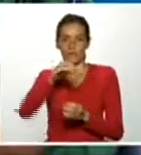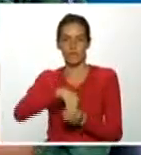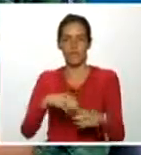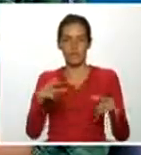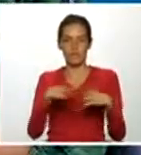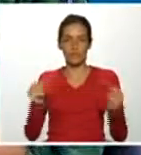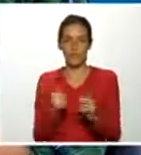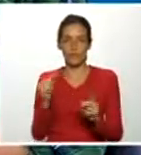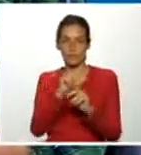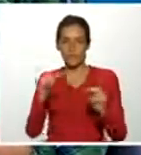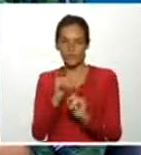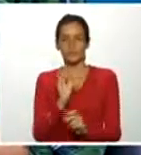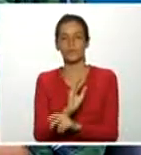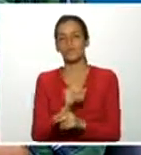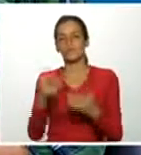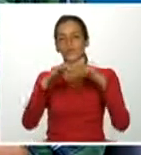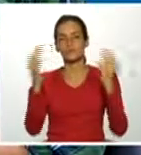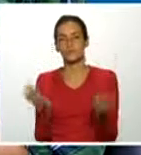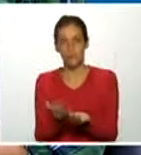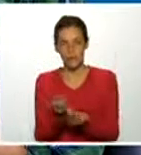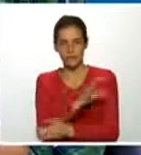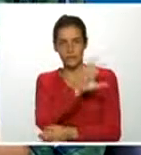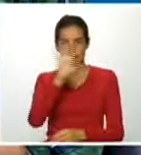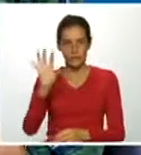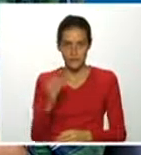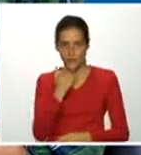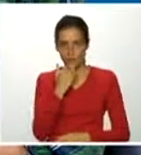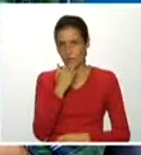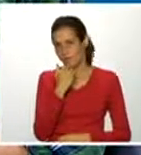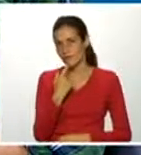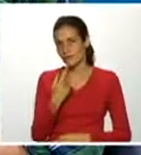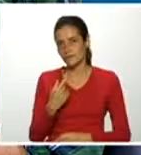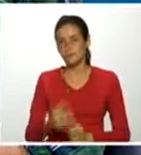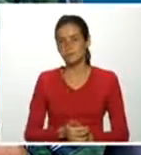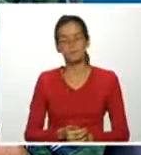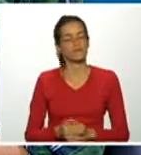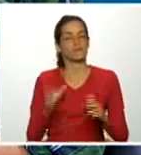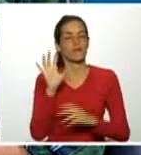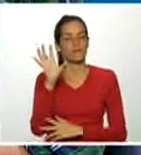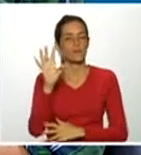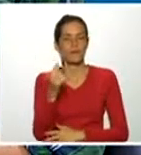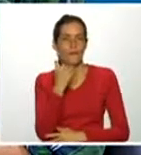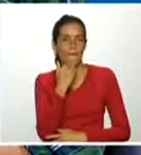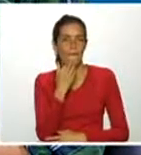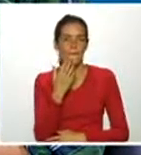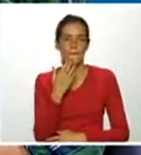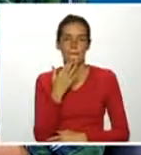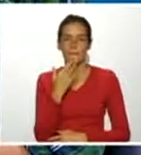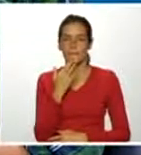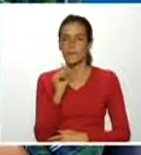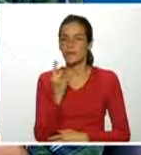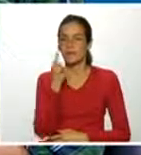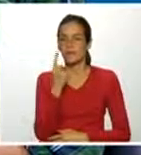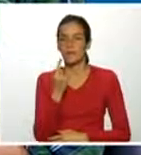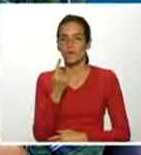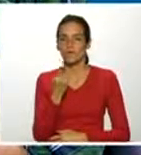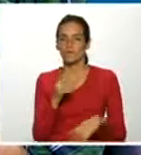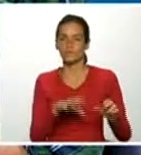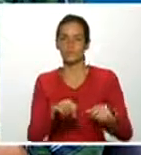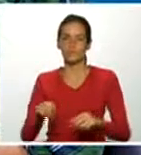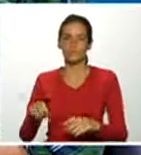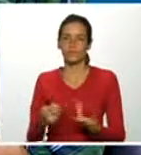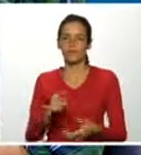el ecosistema mundial de naciones, o dentro del sistema mundial de naciones, una nación que primero fue colonizada,